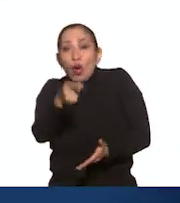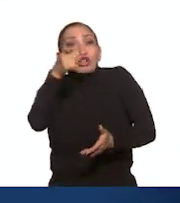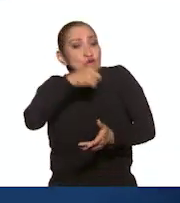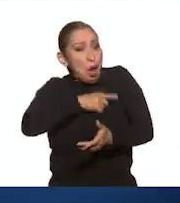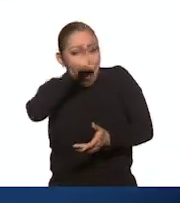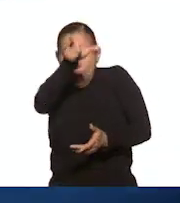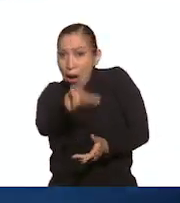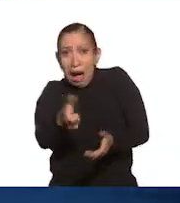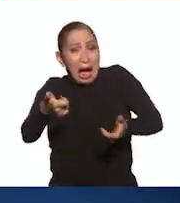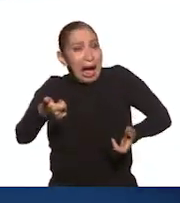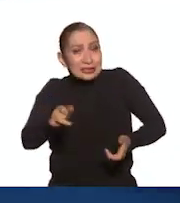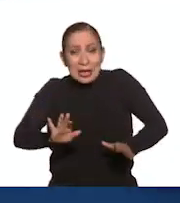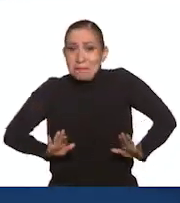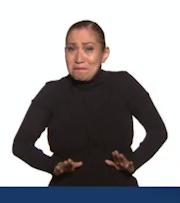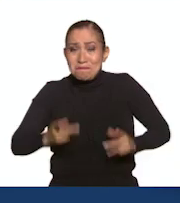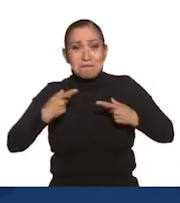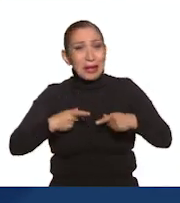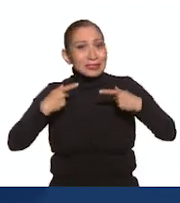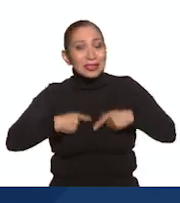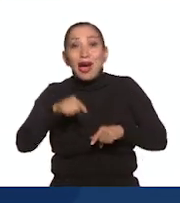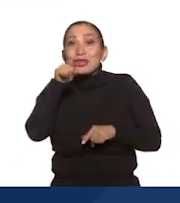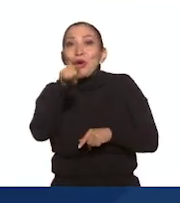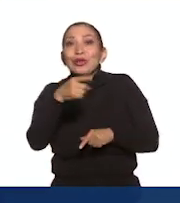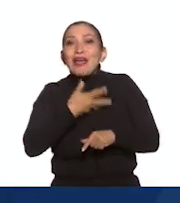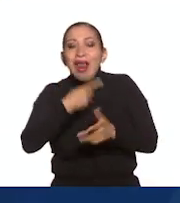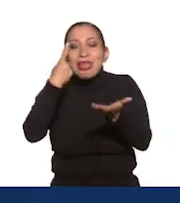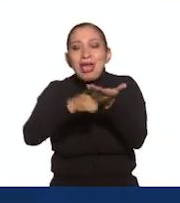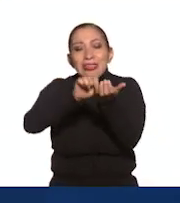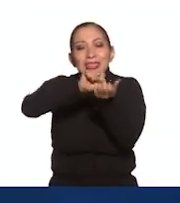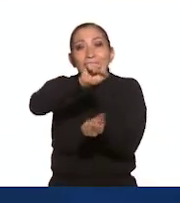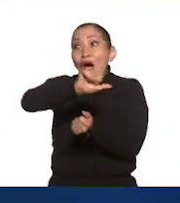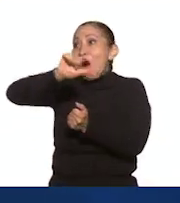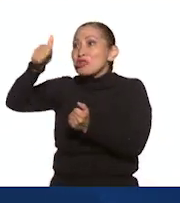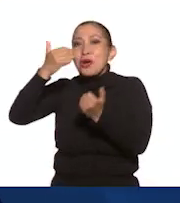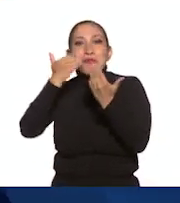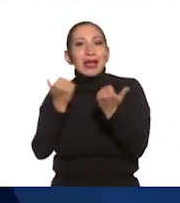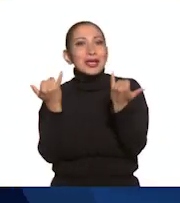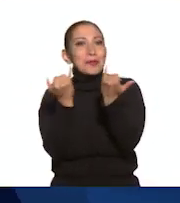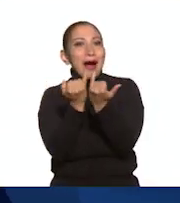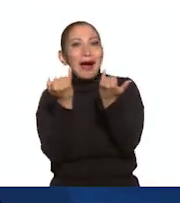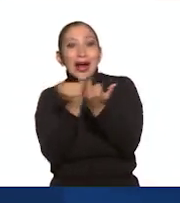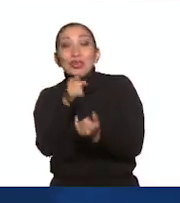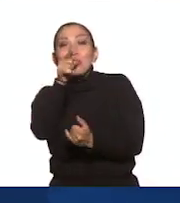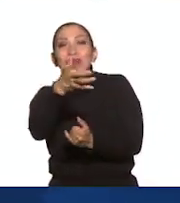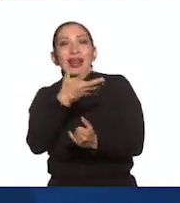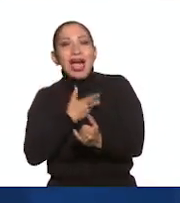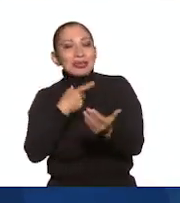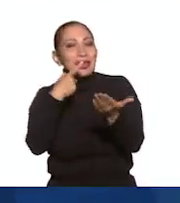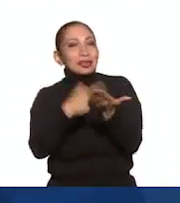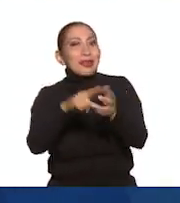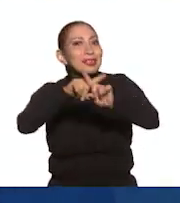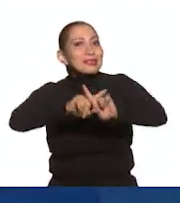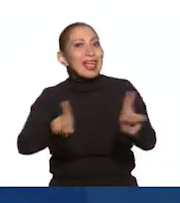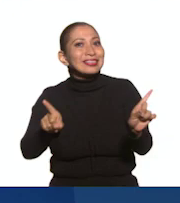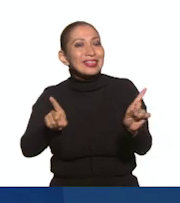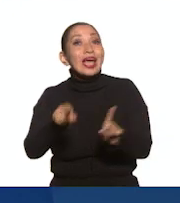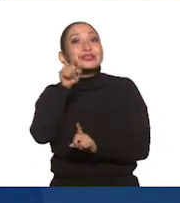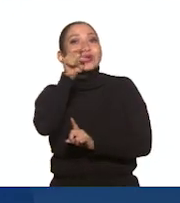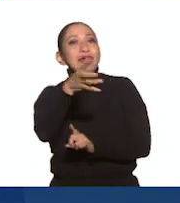tú, porque solo tú tienes algo que nadie tiene. Tienes algo que nadie